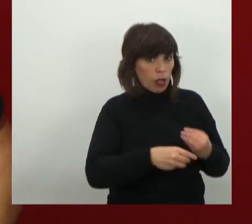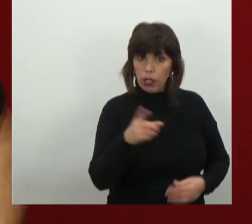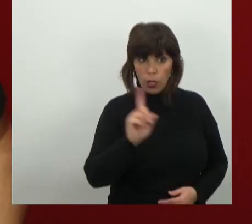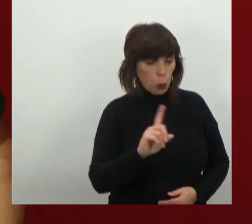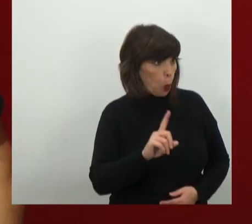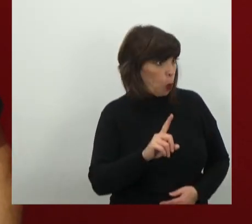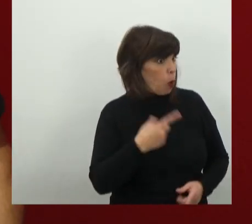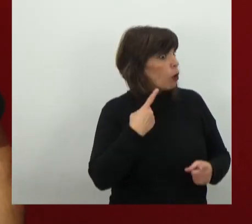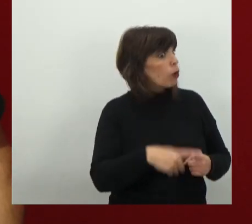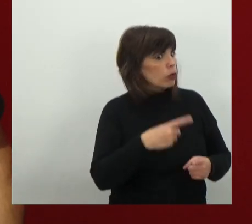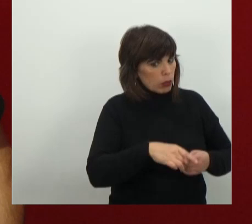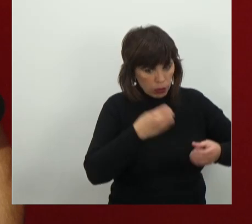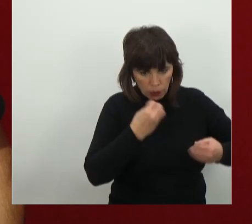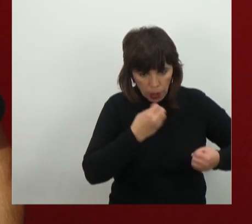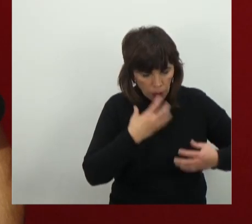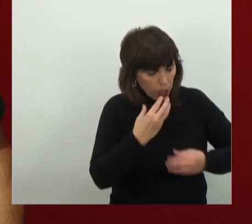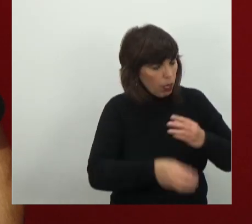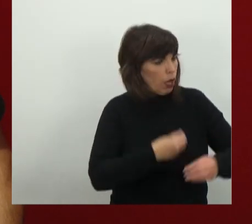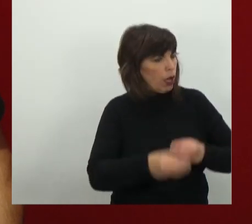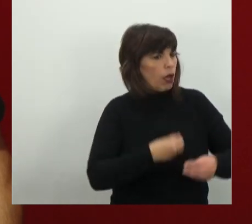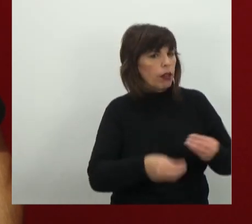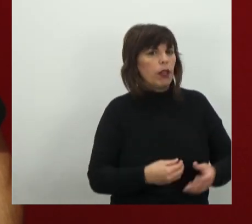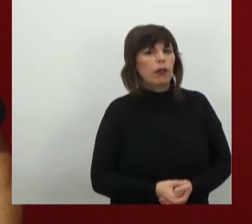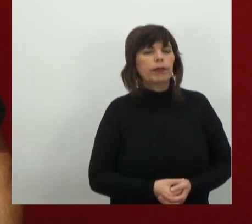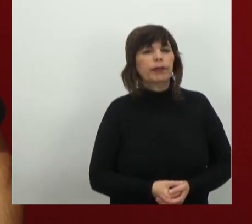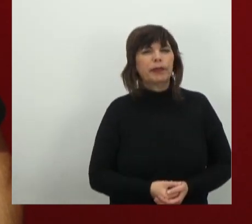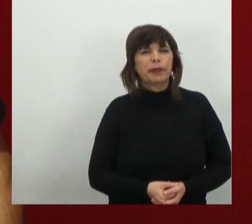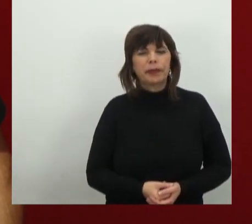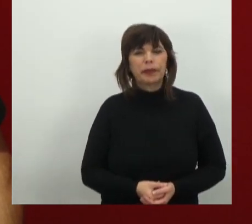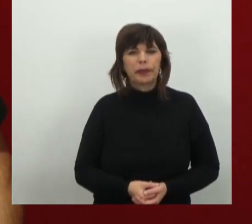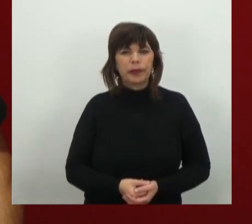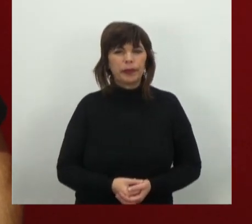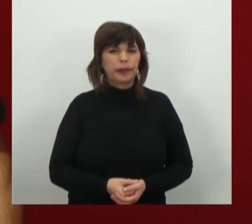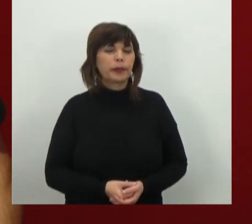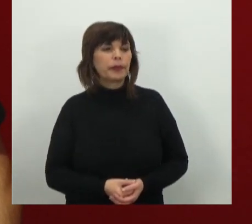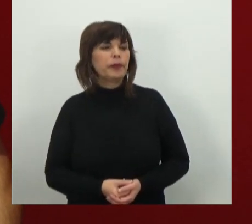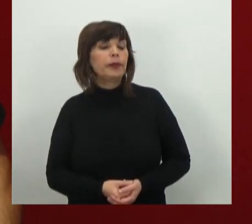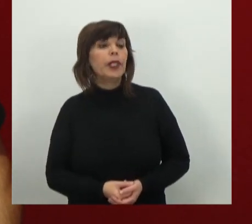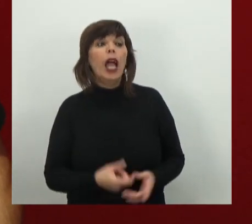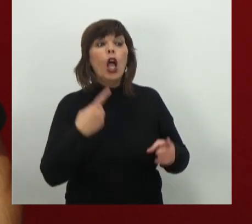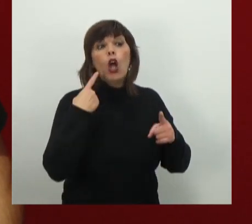que el peor enemigo de lo mejor es lo bueno.